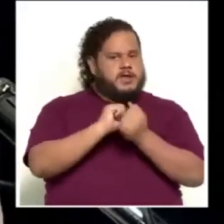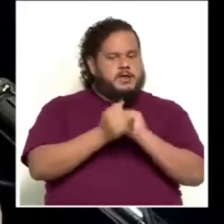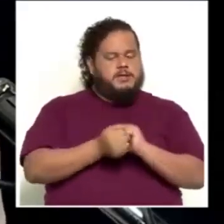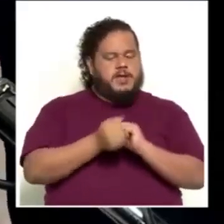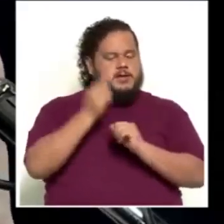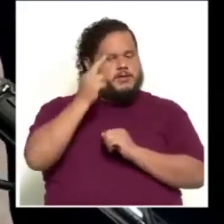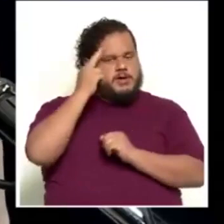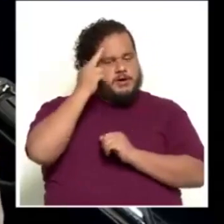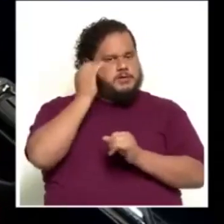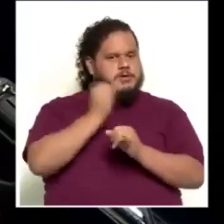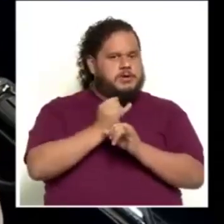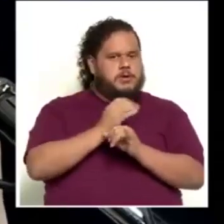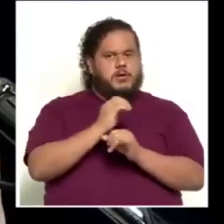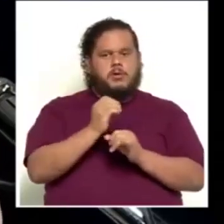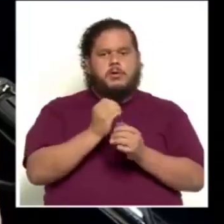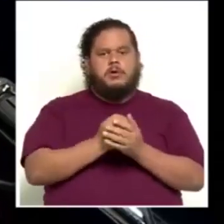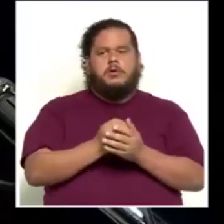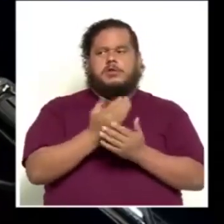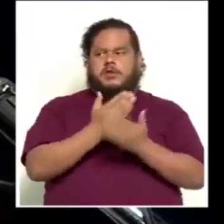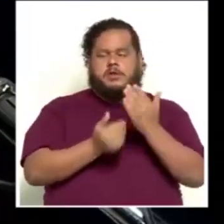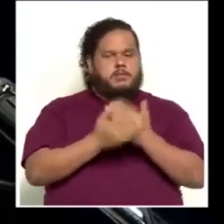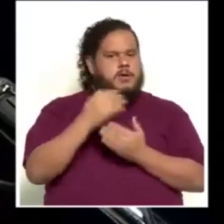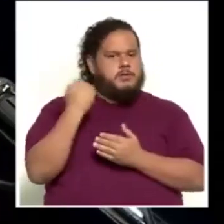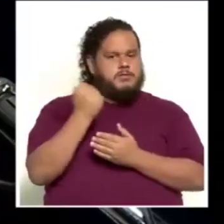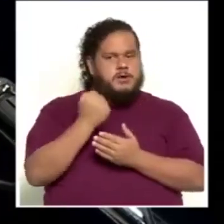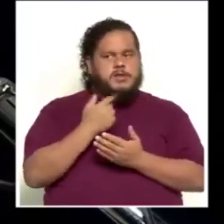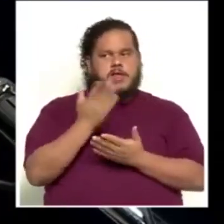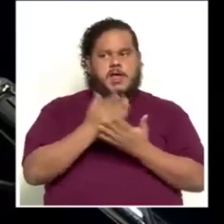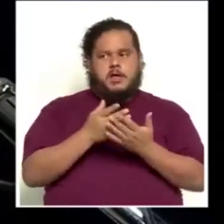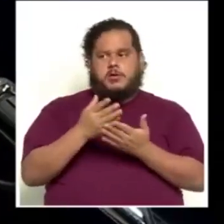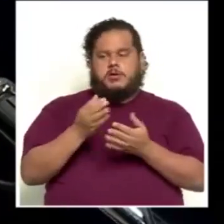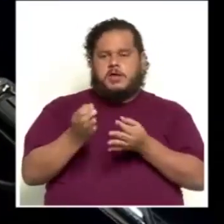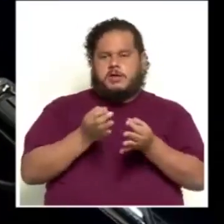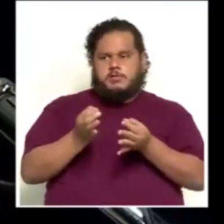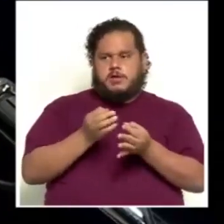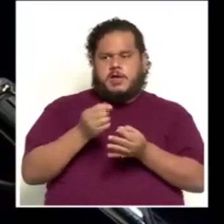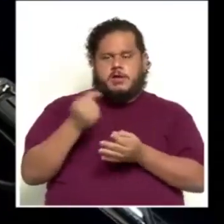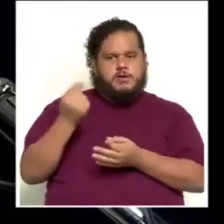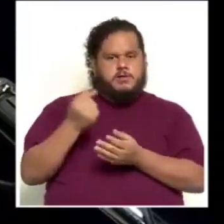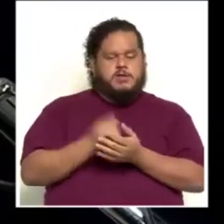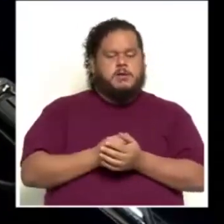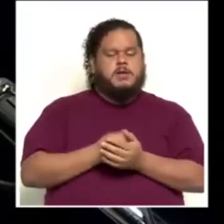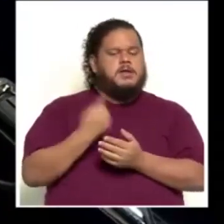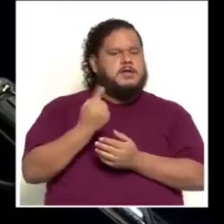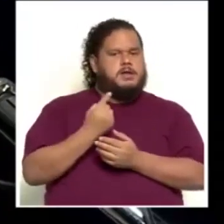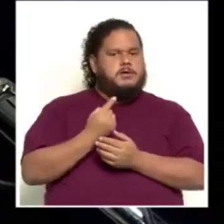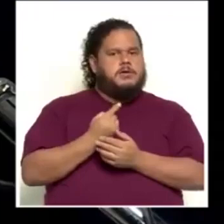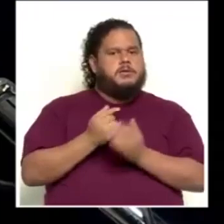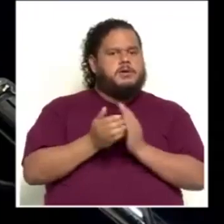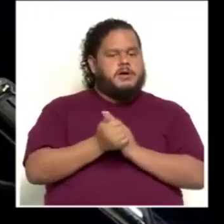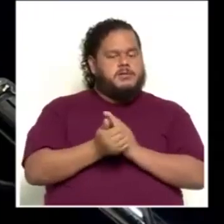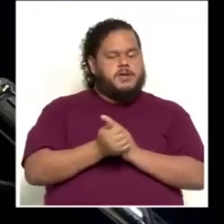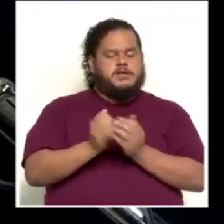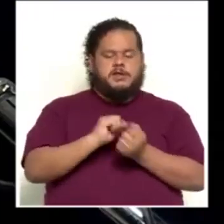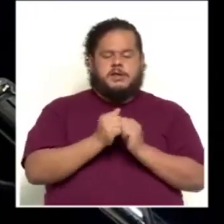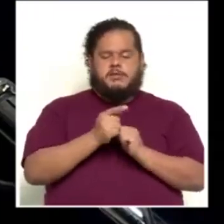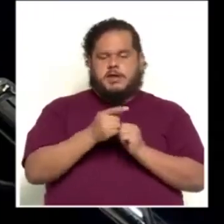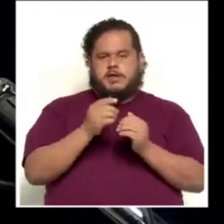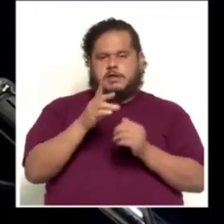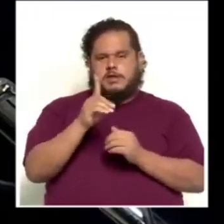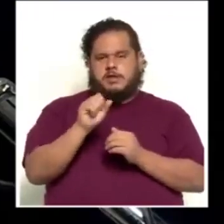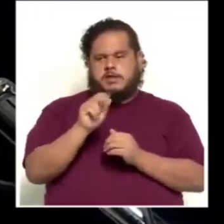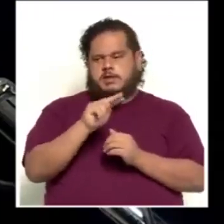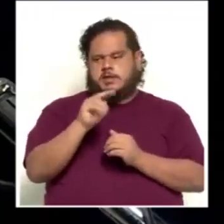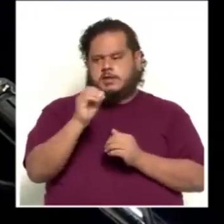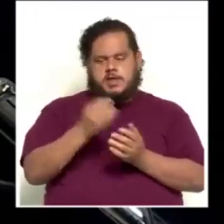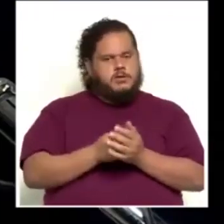razones institucionales o de mano dura, lo que sea que explicaba ahora Gustavo, es el único que es capaz de cambiar ese daño, de